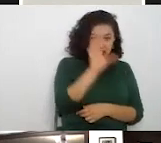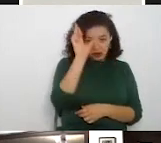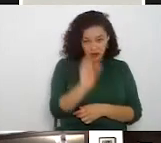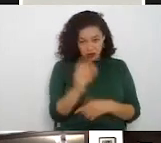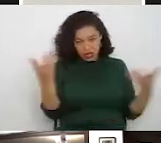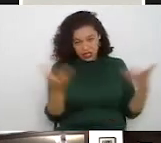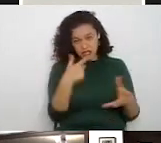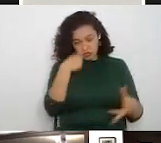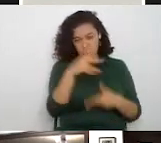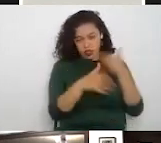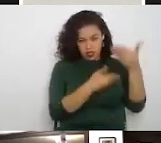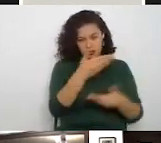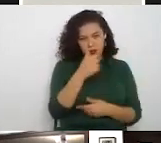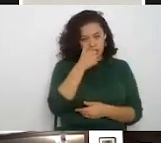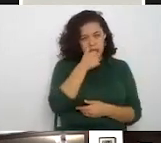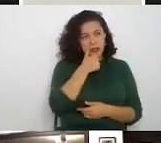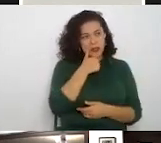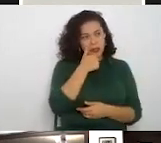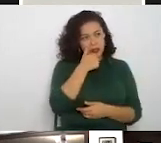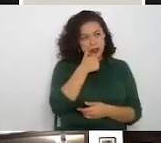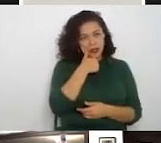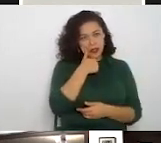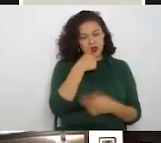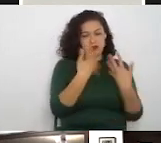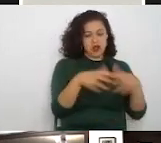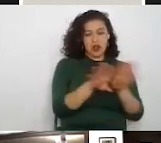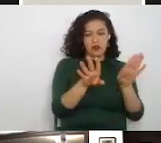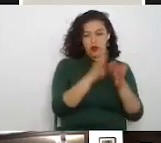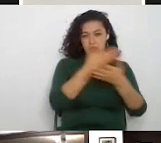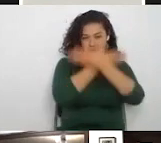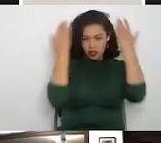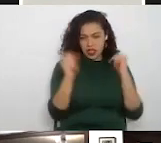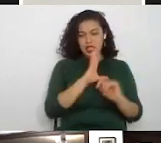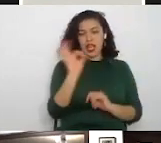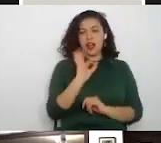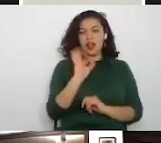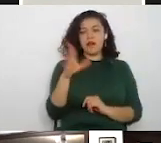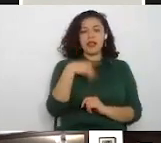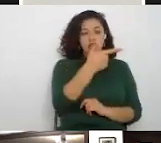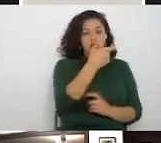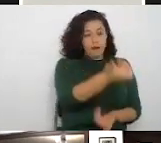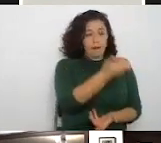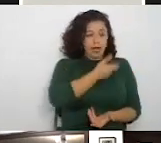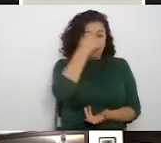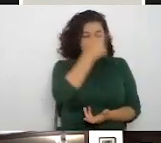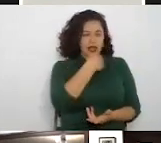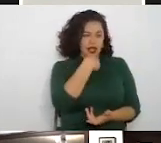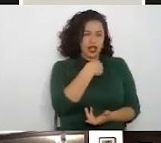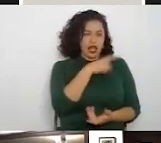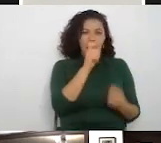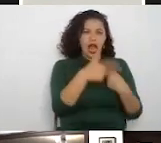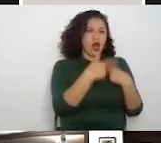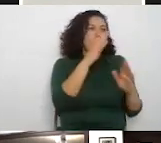el servicio o no sé cómo funcionan, si por ejemplo ellos dan alguna cuota de recuperación en función